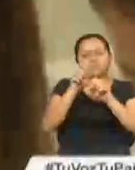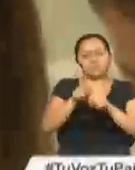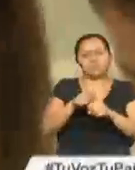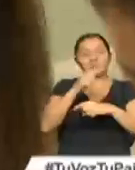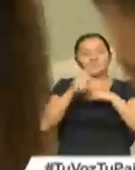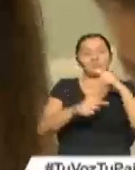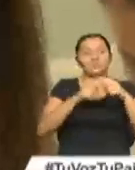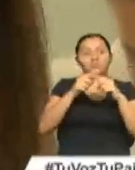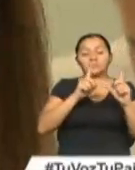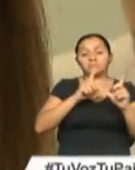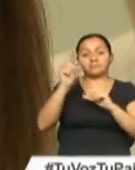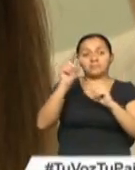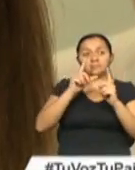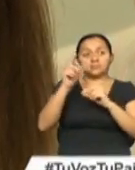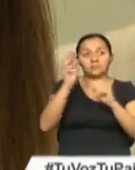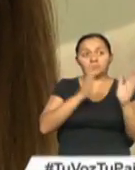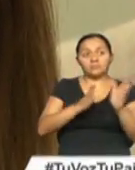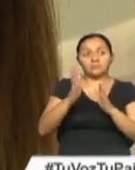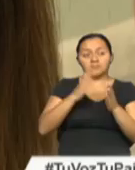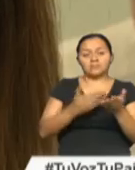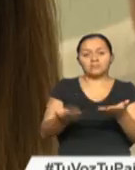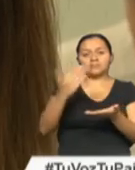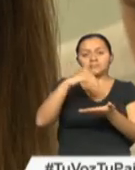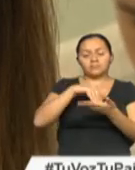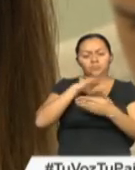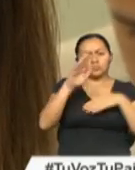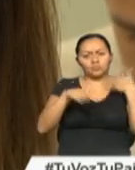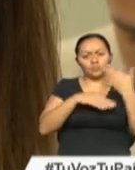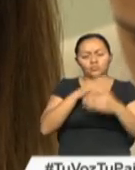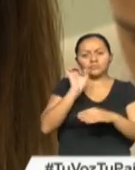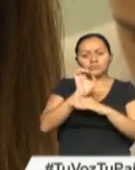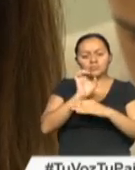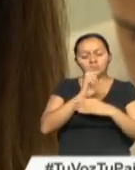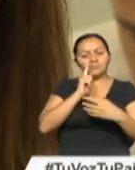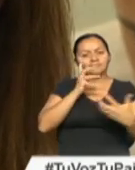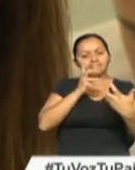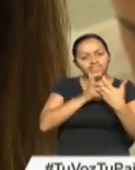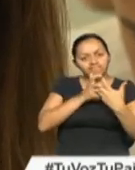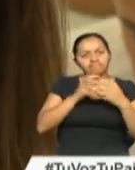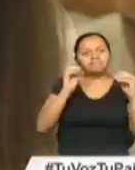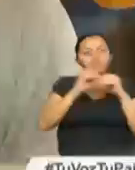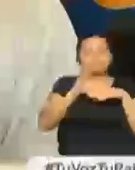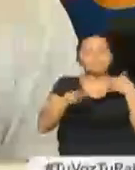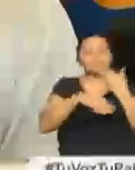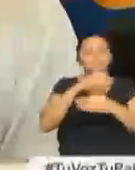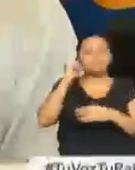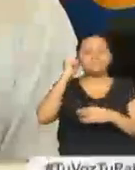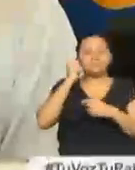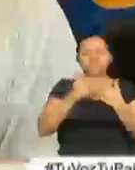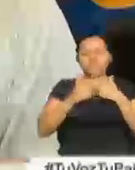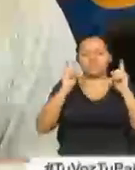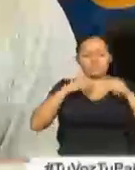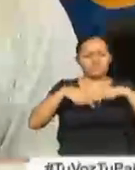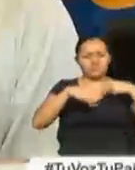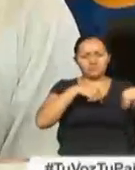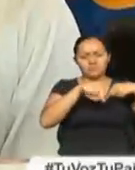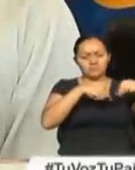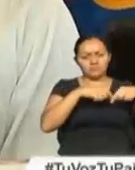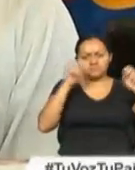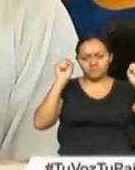regresivas, reiteramos la postura humanista del Ecuador. Abogamos por el derecho a la libre movilidad